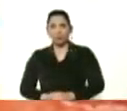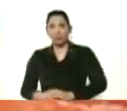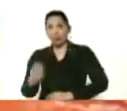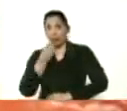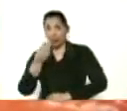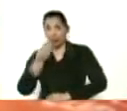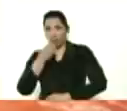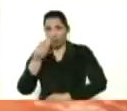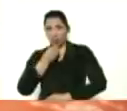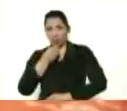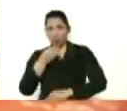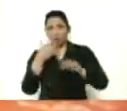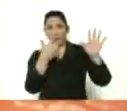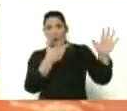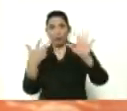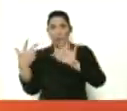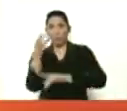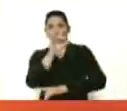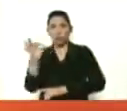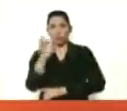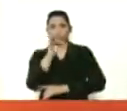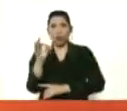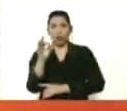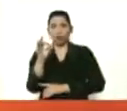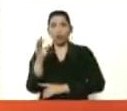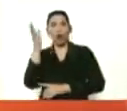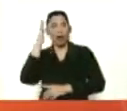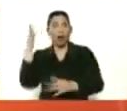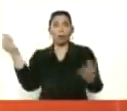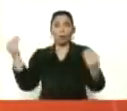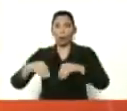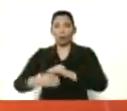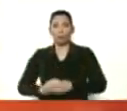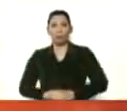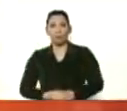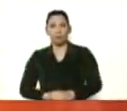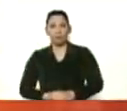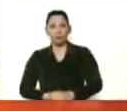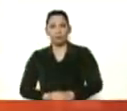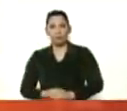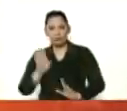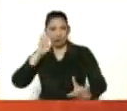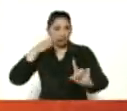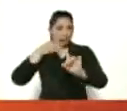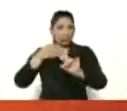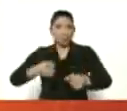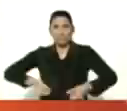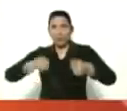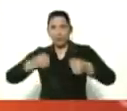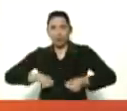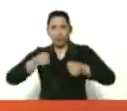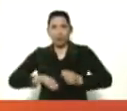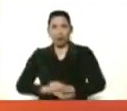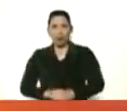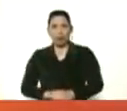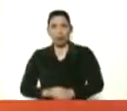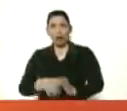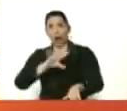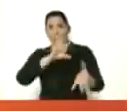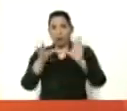Alimentos, 88%, de acuerdo, y estoy concentrado en eso. Con Mercal, los